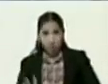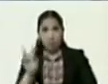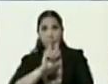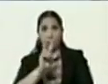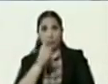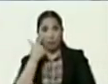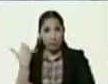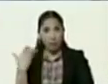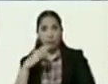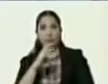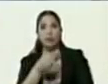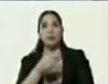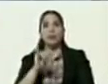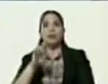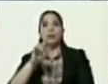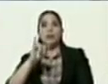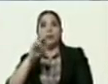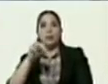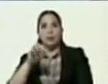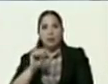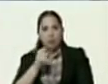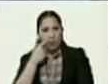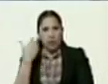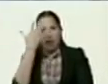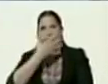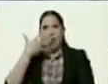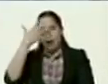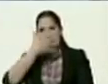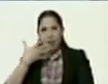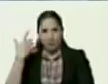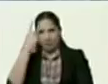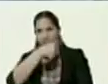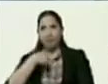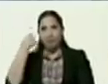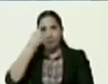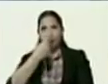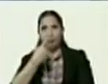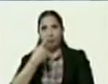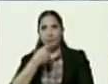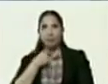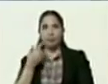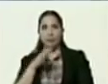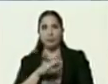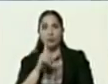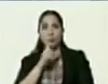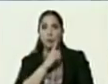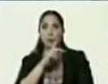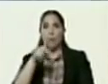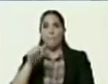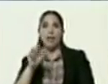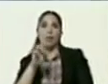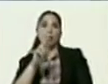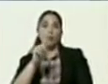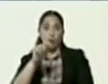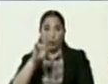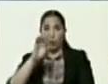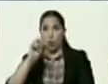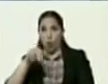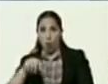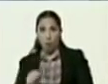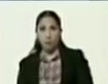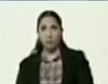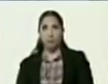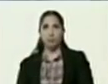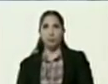y Daniela Chirino lavarle la cara a un asesino a un narcotraficante a un paramilitar como el llamado patrón pobre